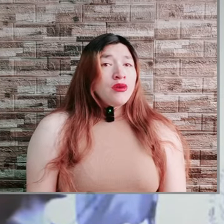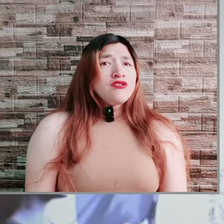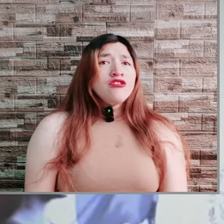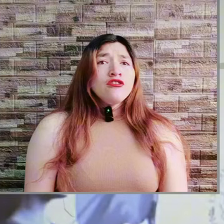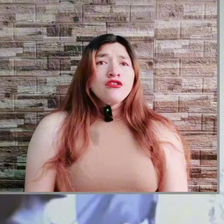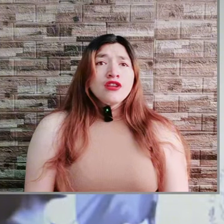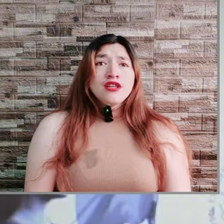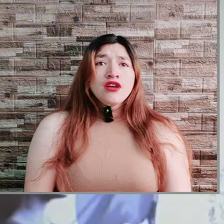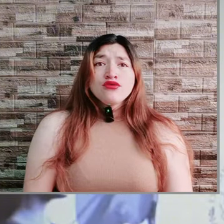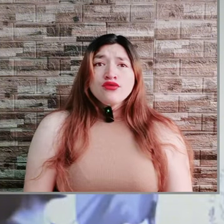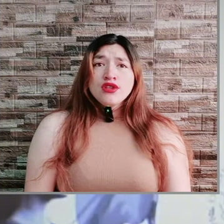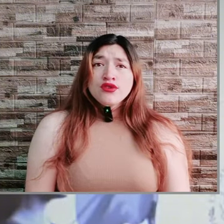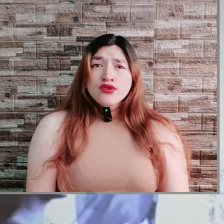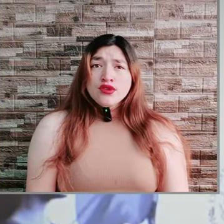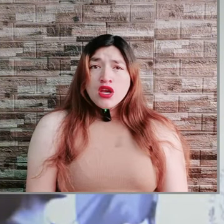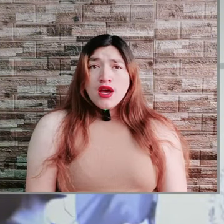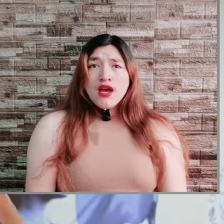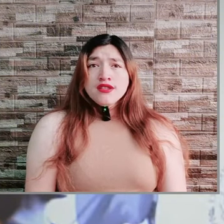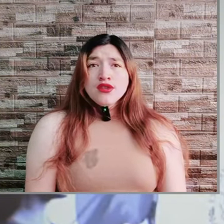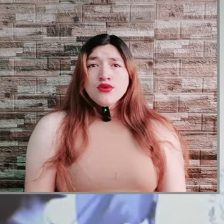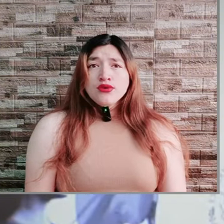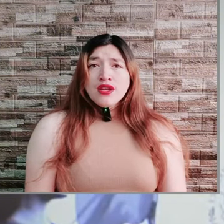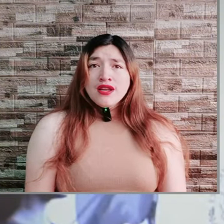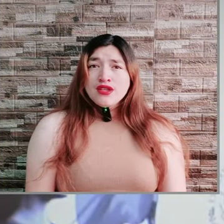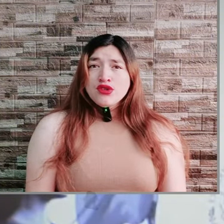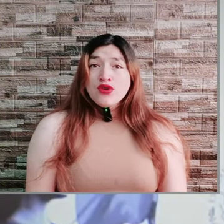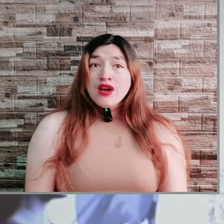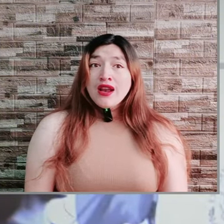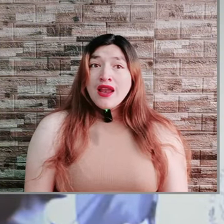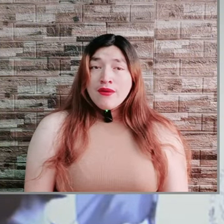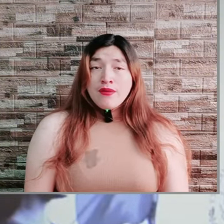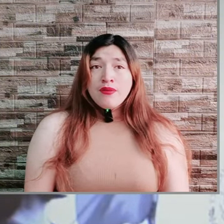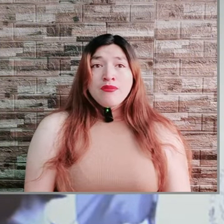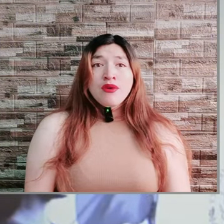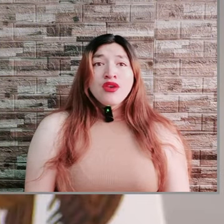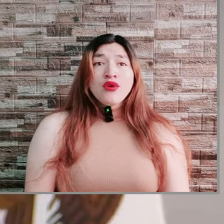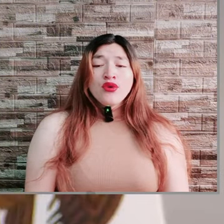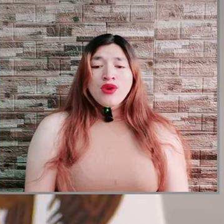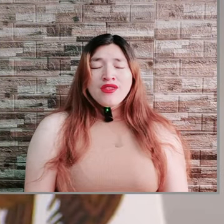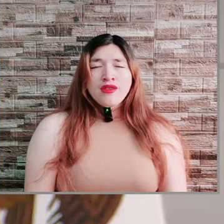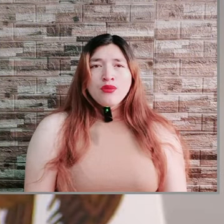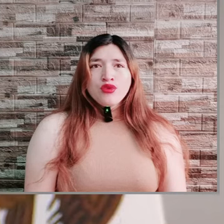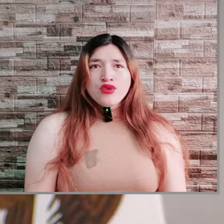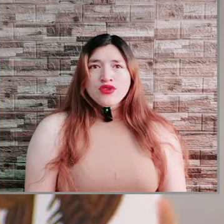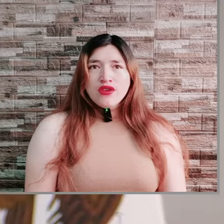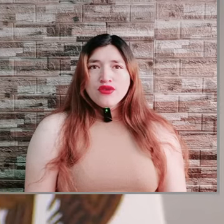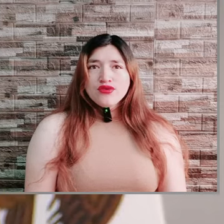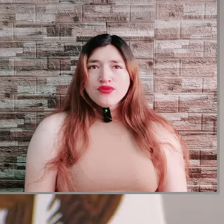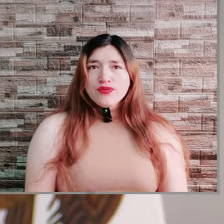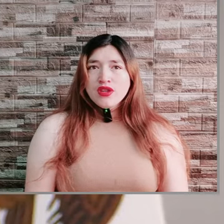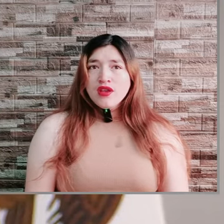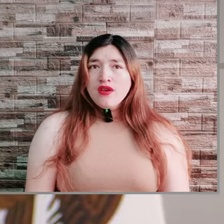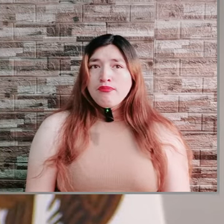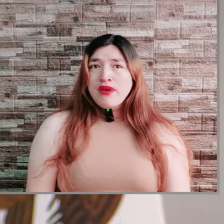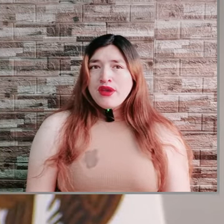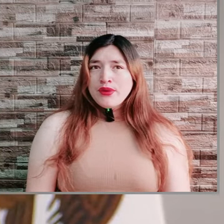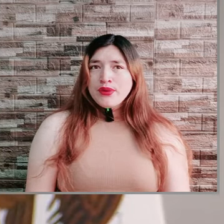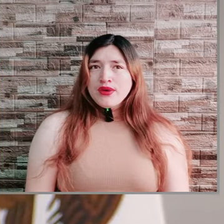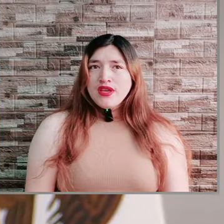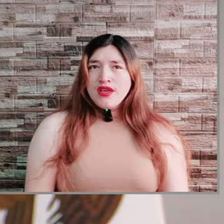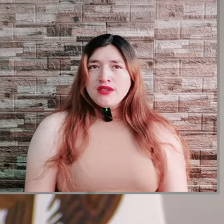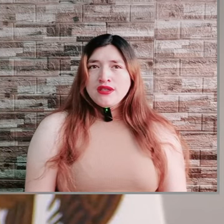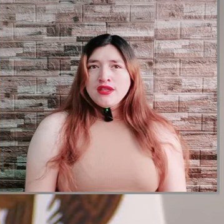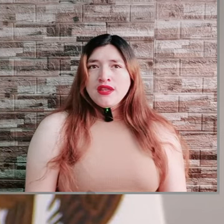El comercio con Estados Unidos ha sido una relación clave para México durante muchos años.